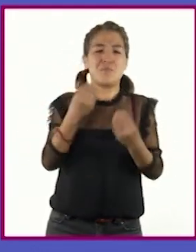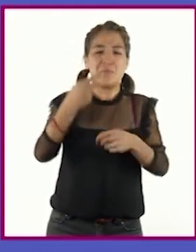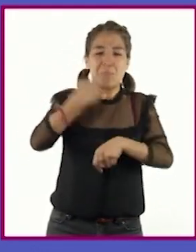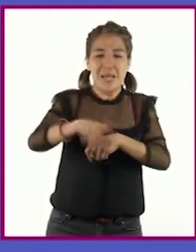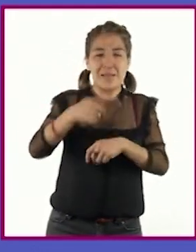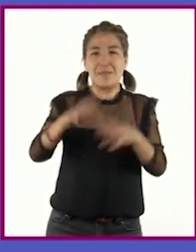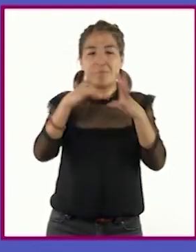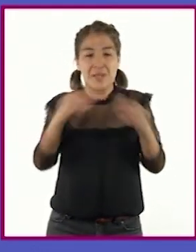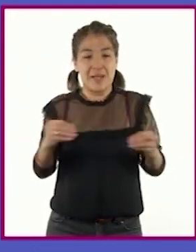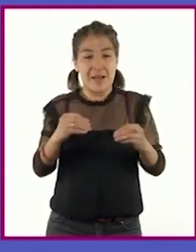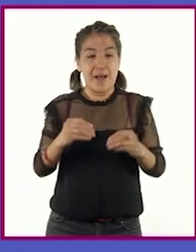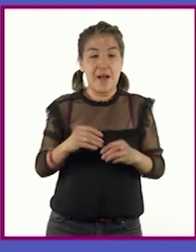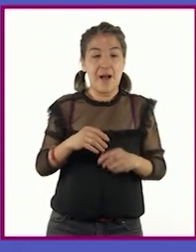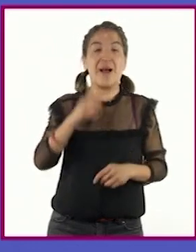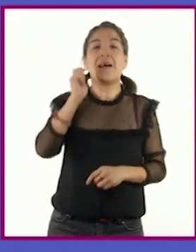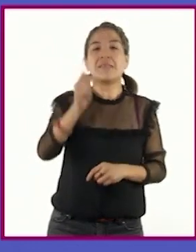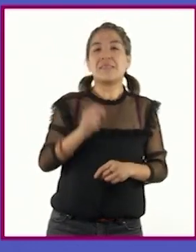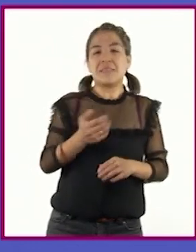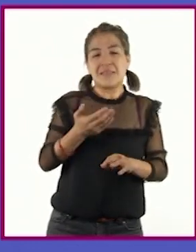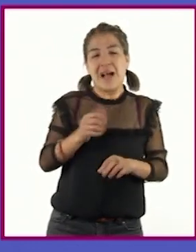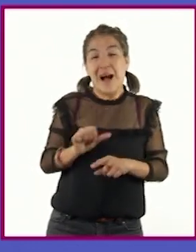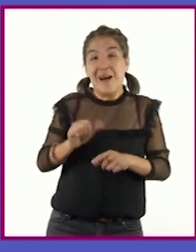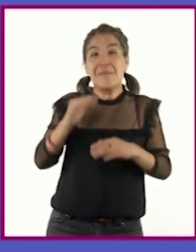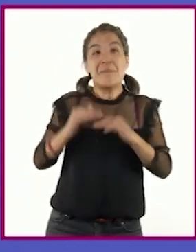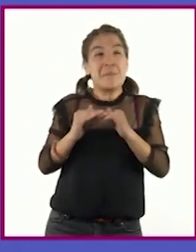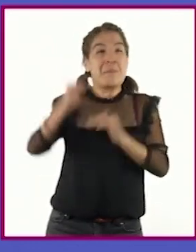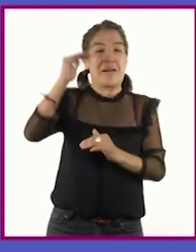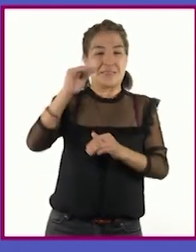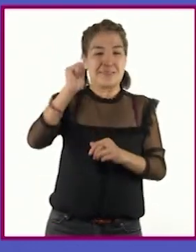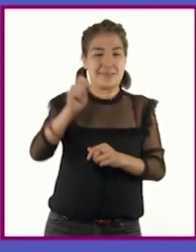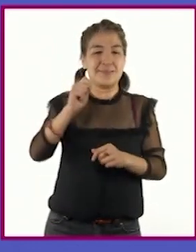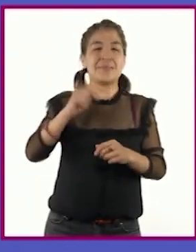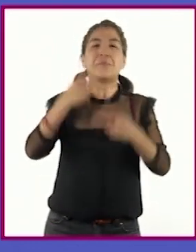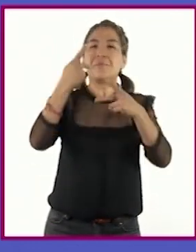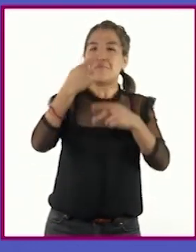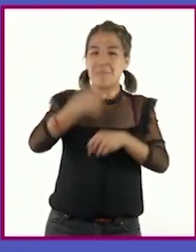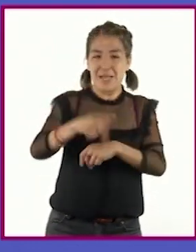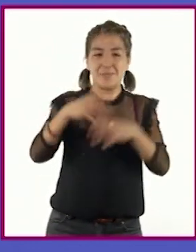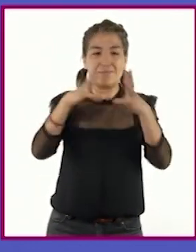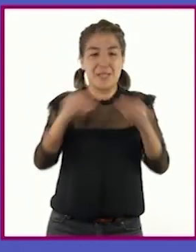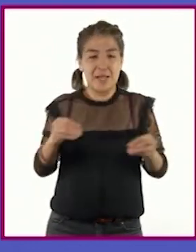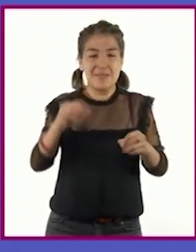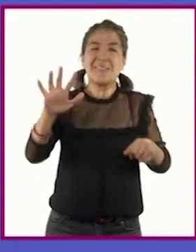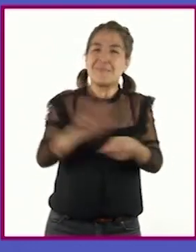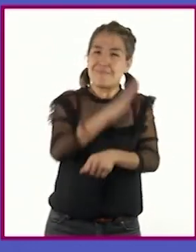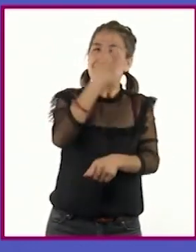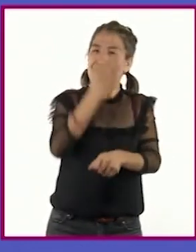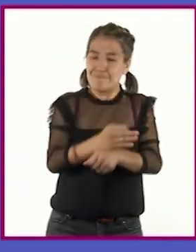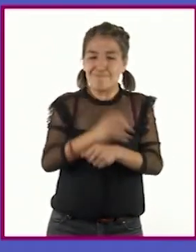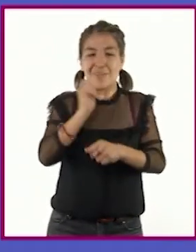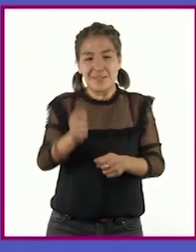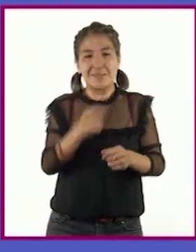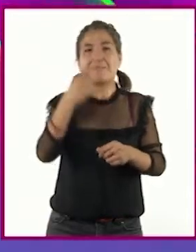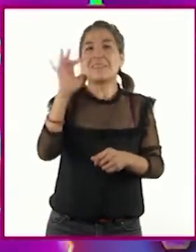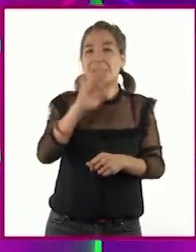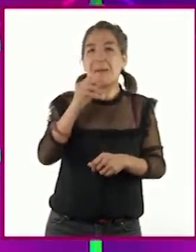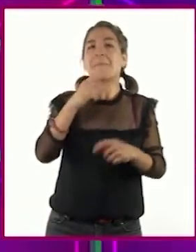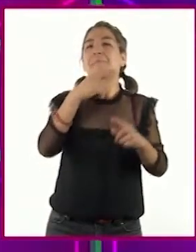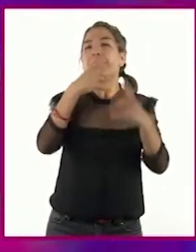alto riesgo de desaparición, riesgo mediano de desaparición, riesgo no inmediato de